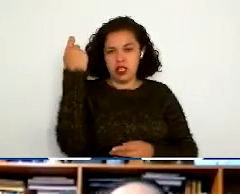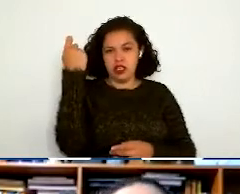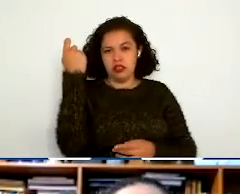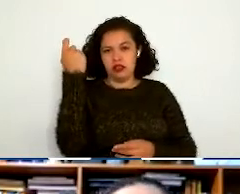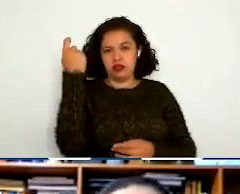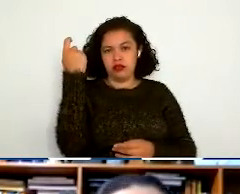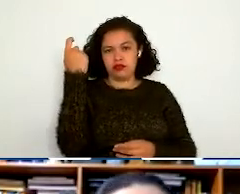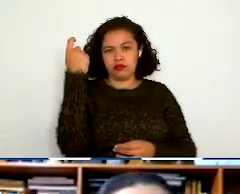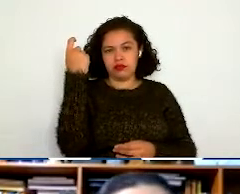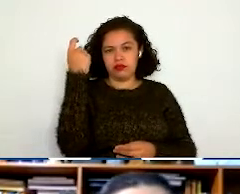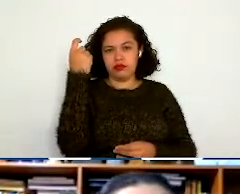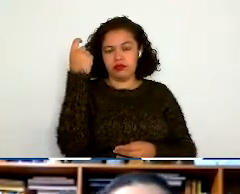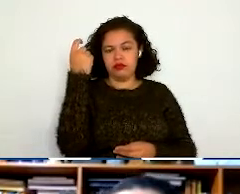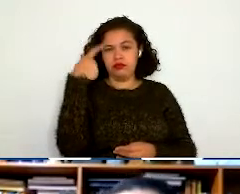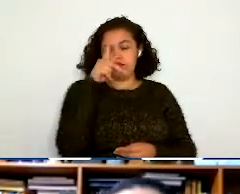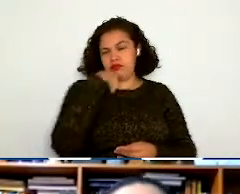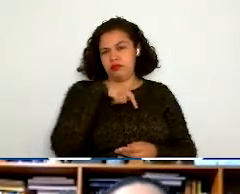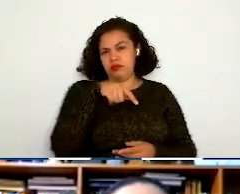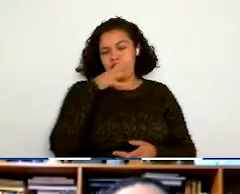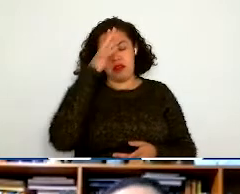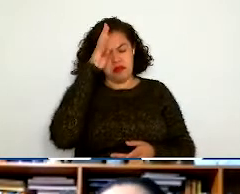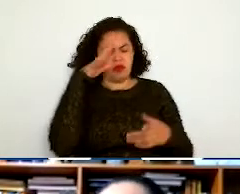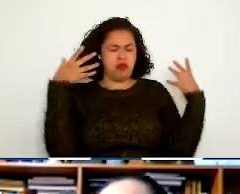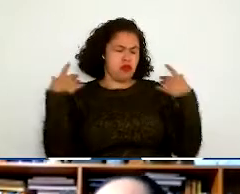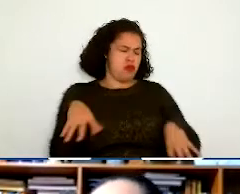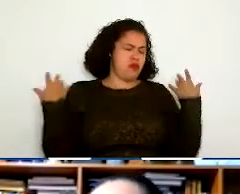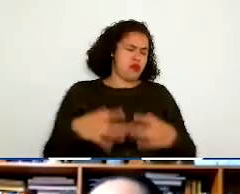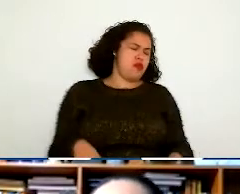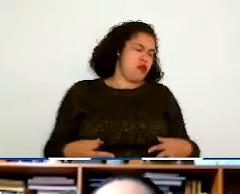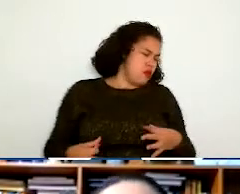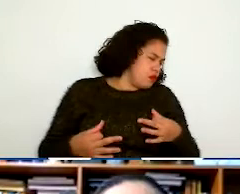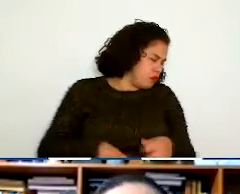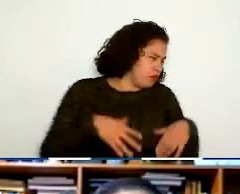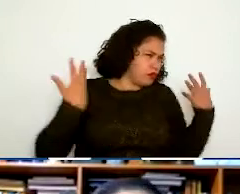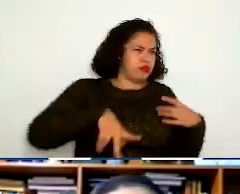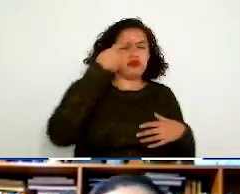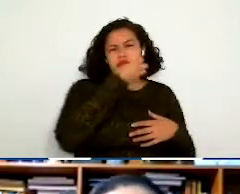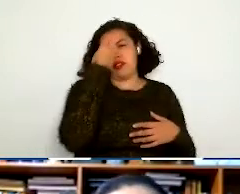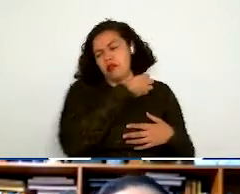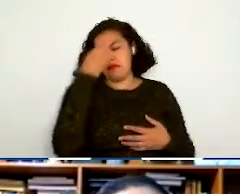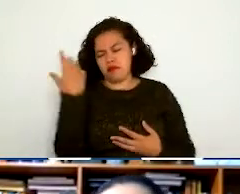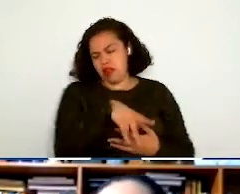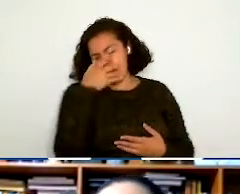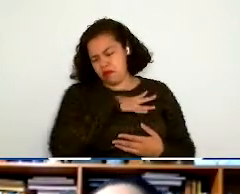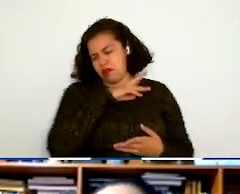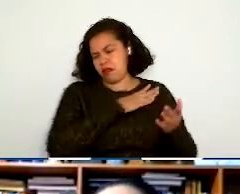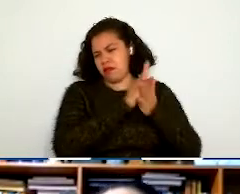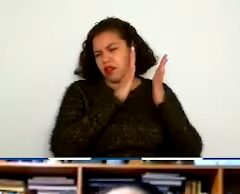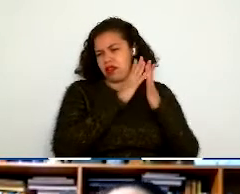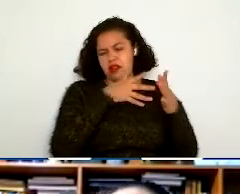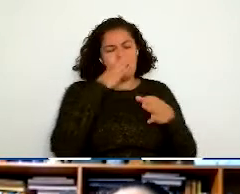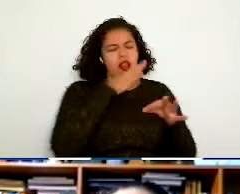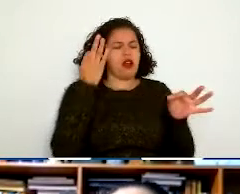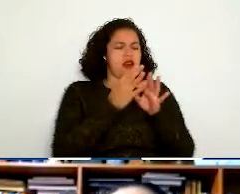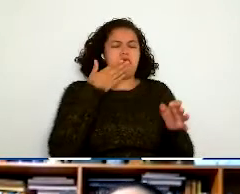considera que ha hecho excelente, ¿no? Su trabajo y que la calidad de su trabajo, de su intervención es de excelencia, pero aquel